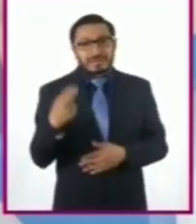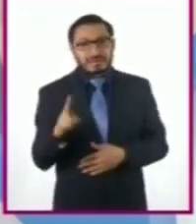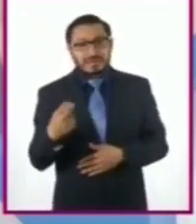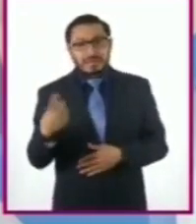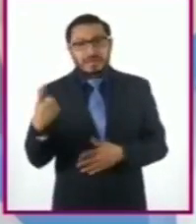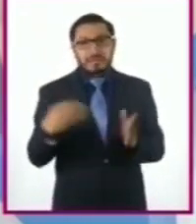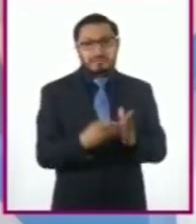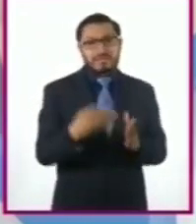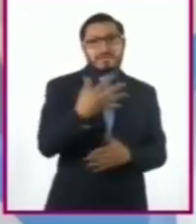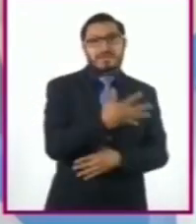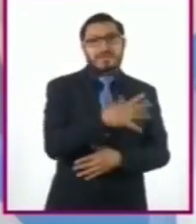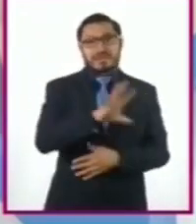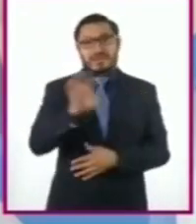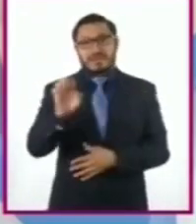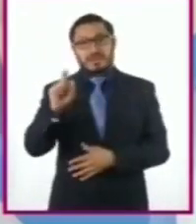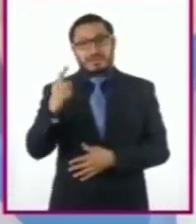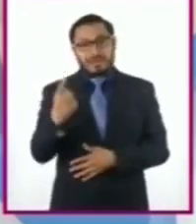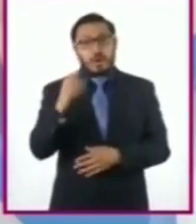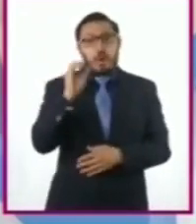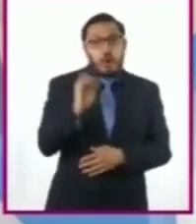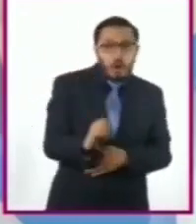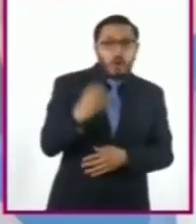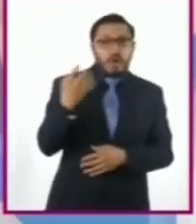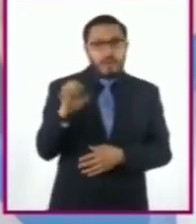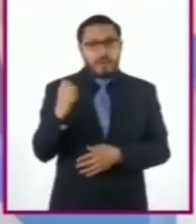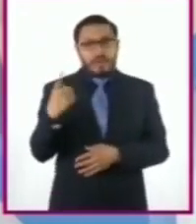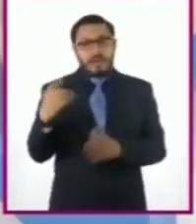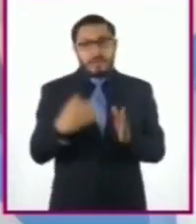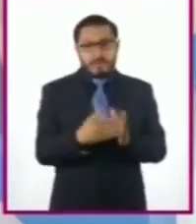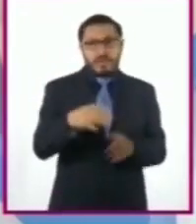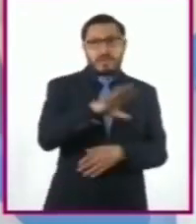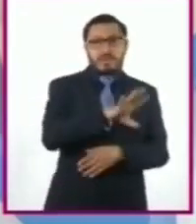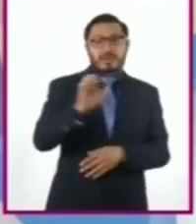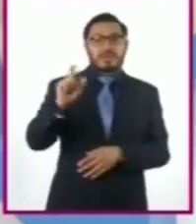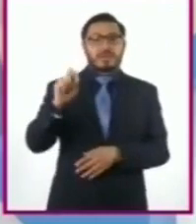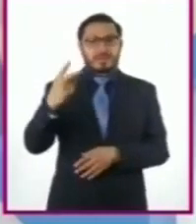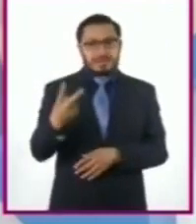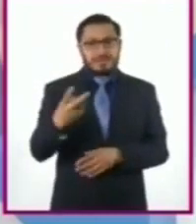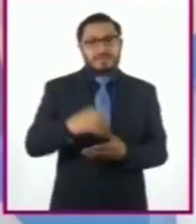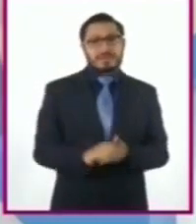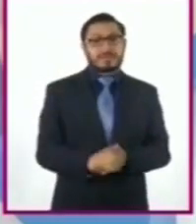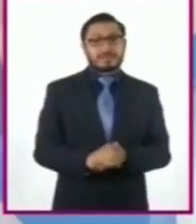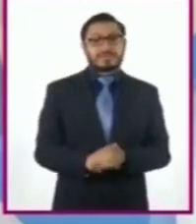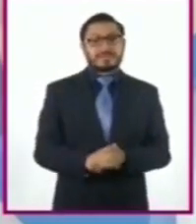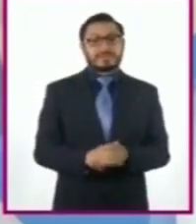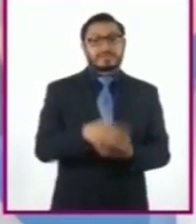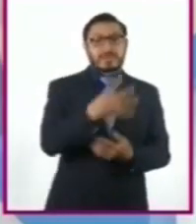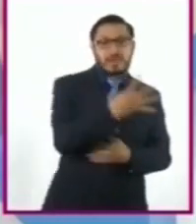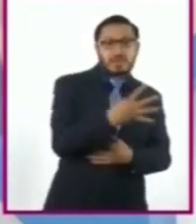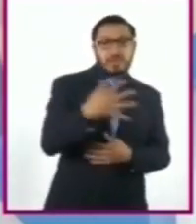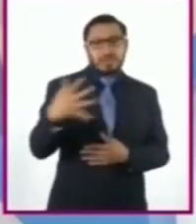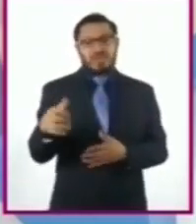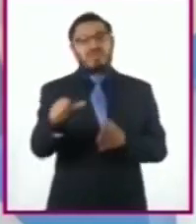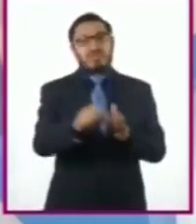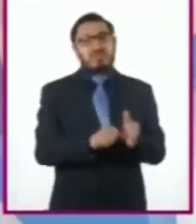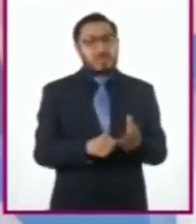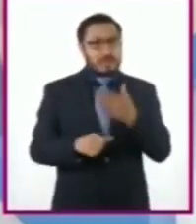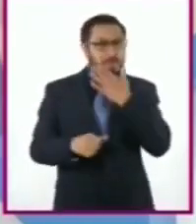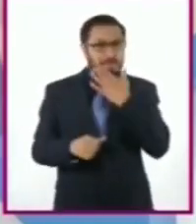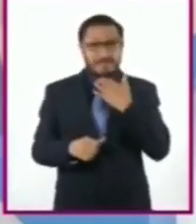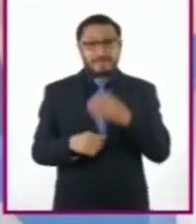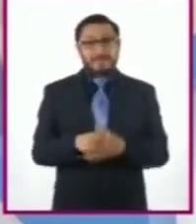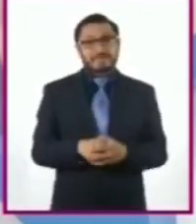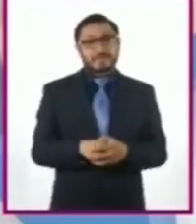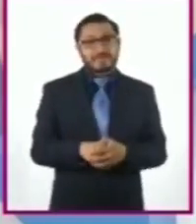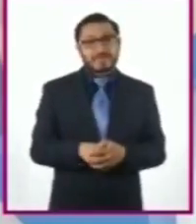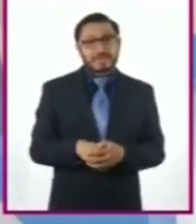1521 o enero de 1522. De 4 a 5 meses acá, que la dicha